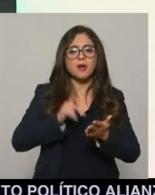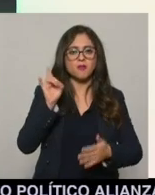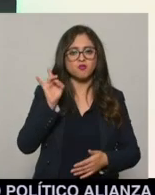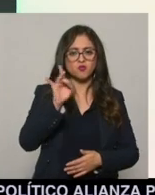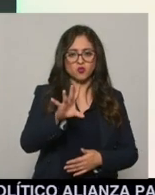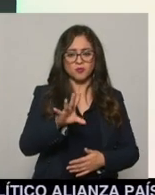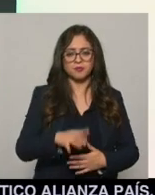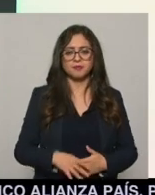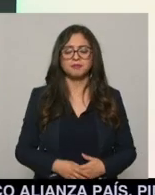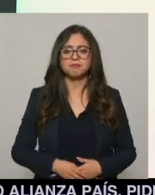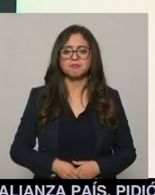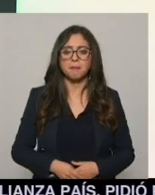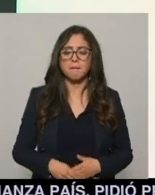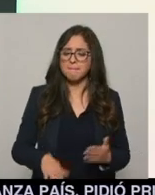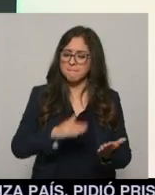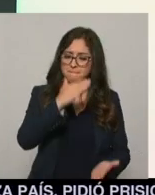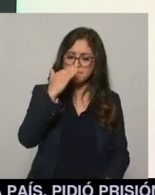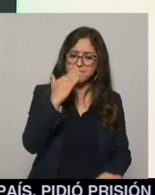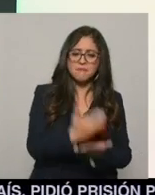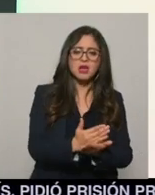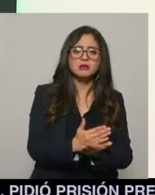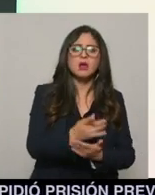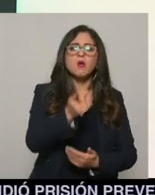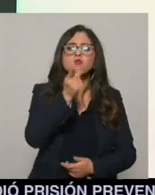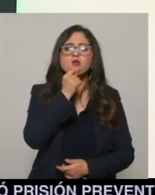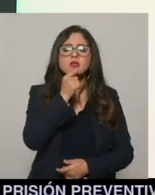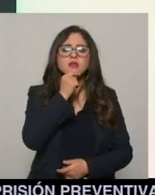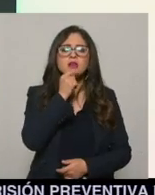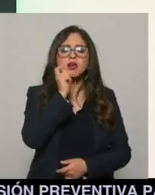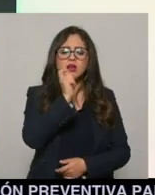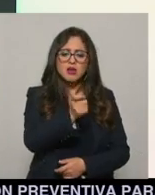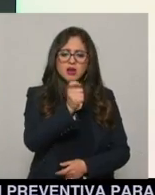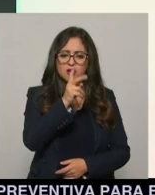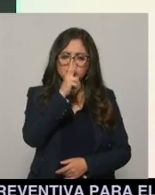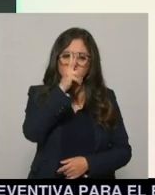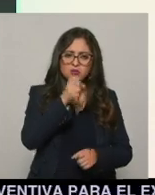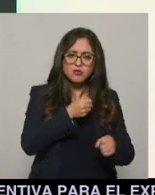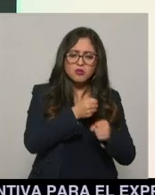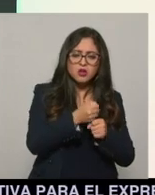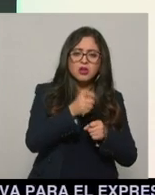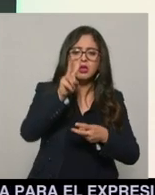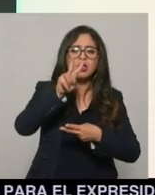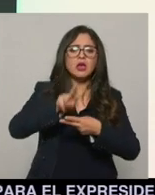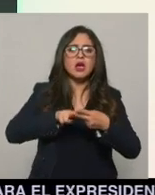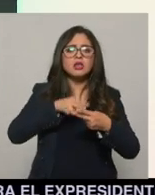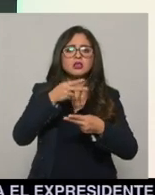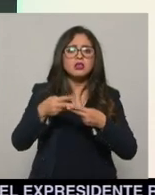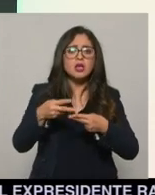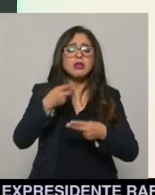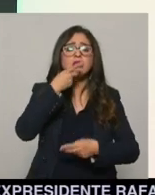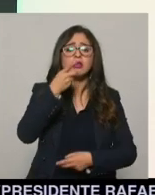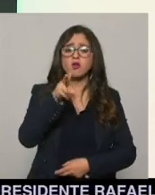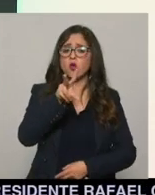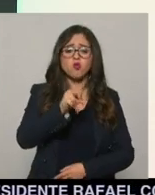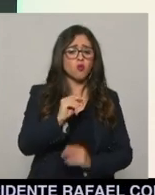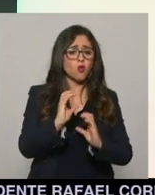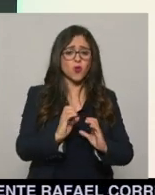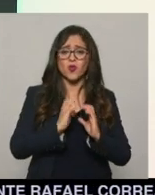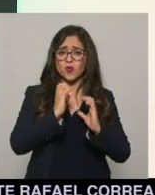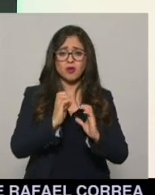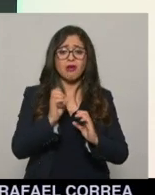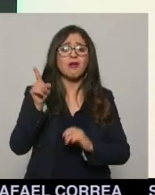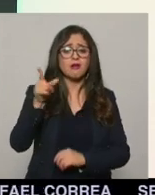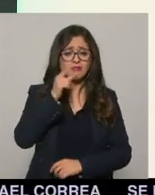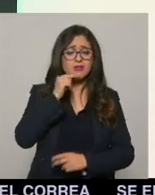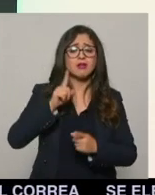siguiente: basta de policías agresores, con el hashtag no me cuidan, me violan. Nos manifestamos en contra